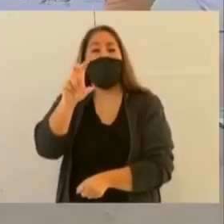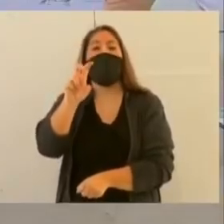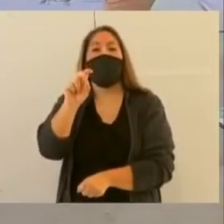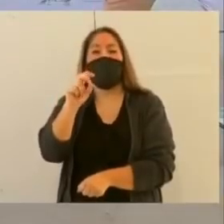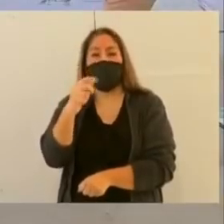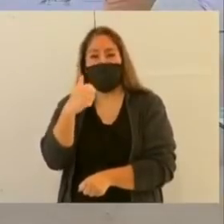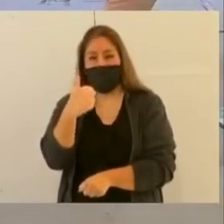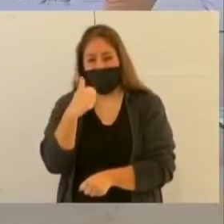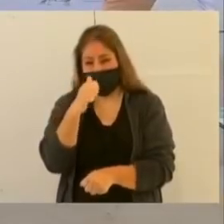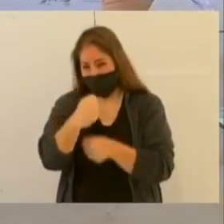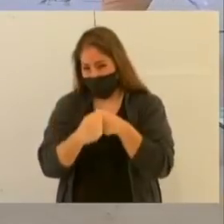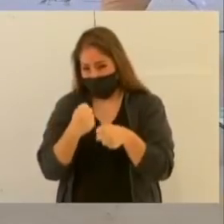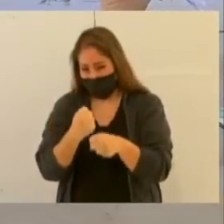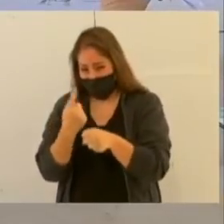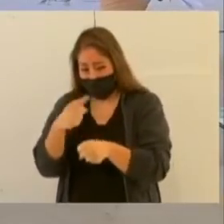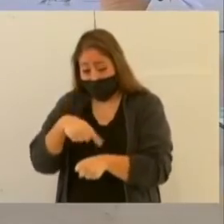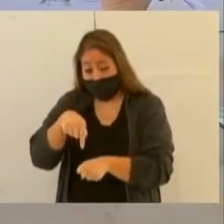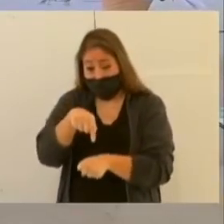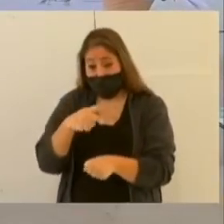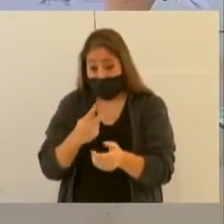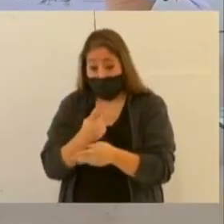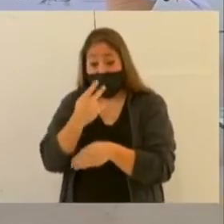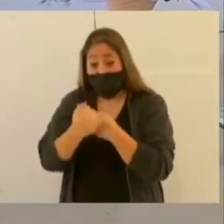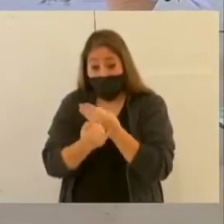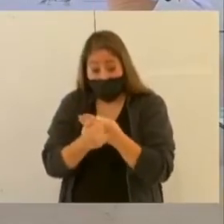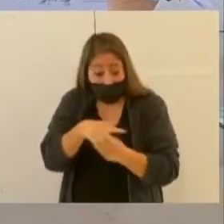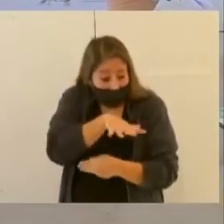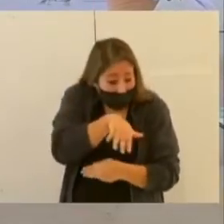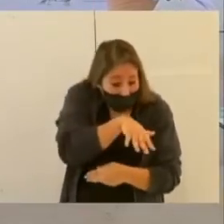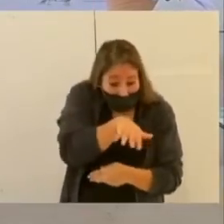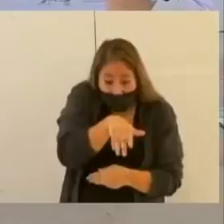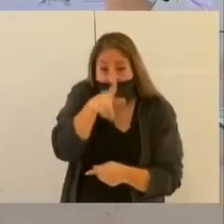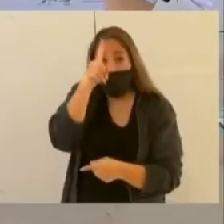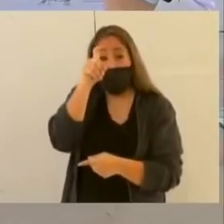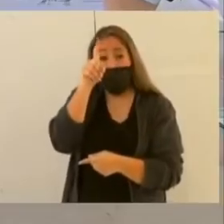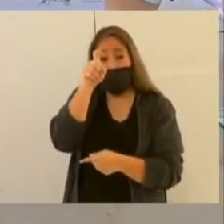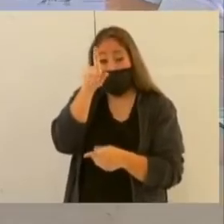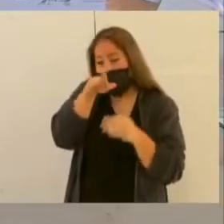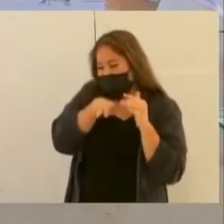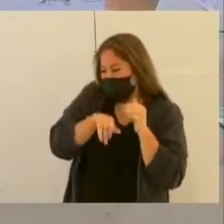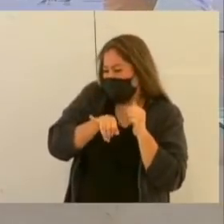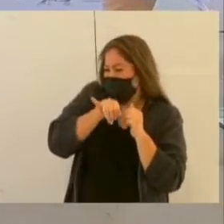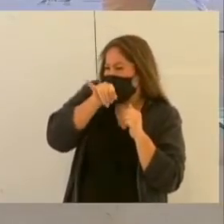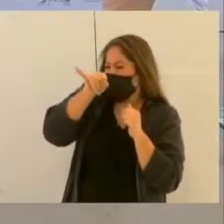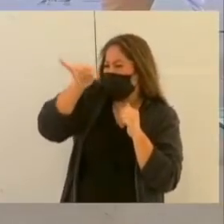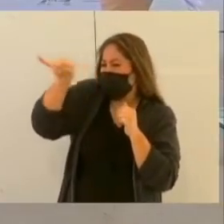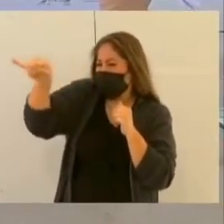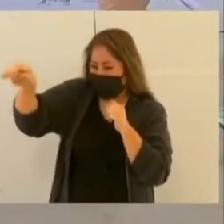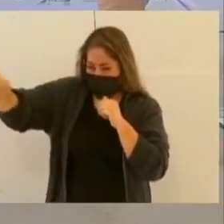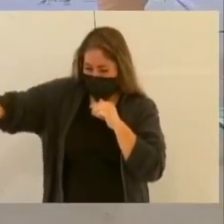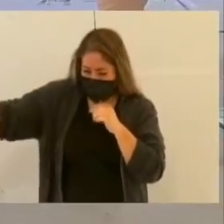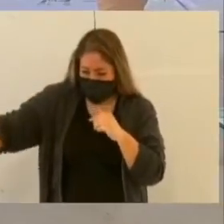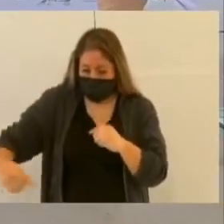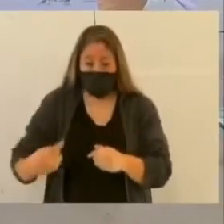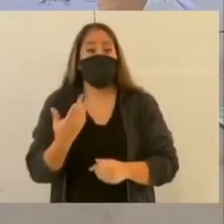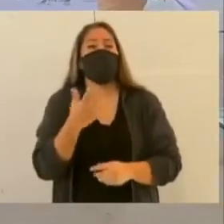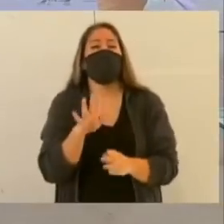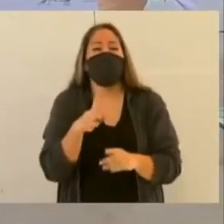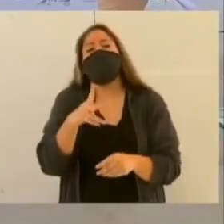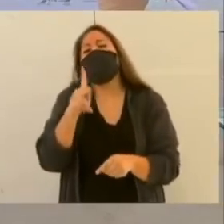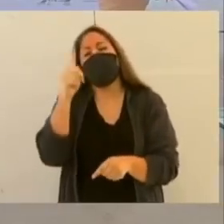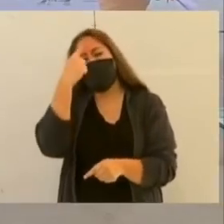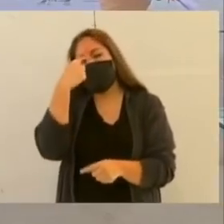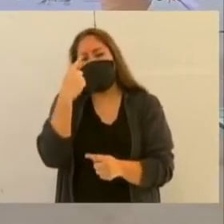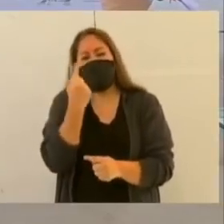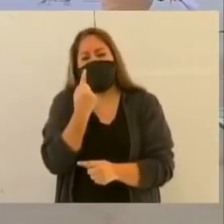que este proyecto pueda retomar la salud de los habitantes de la